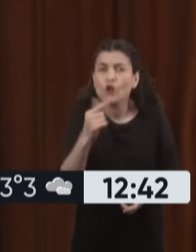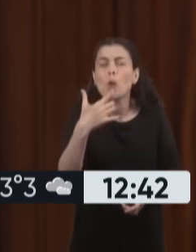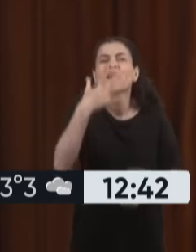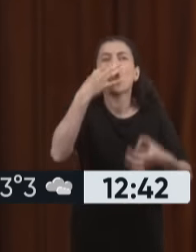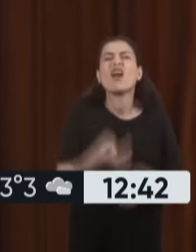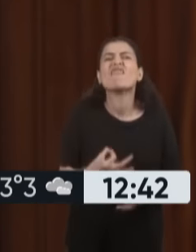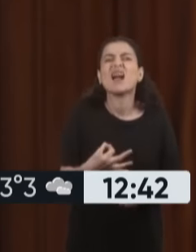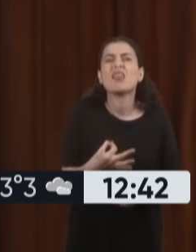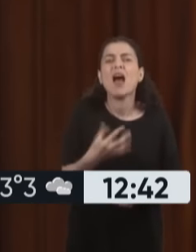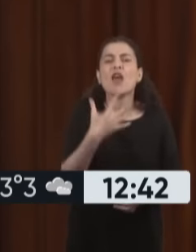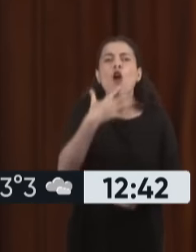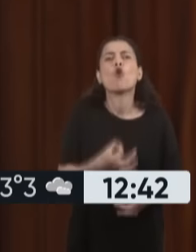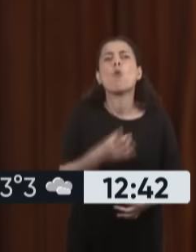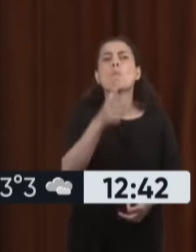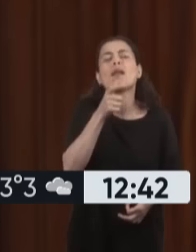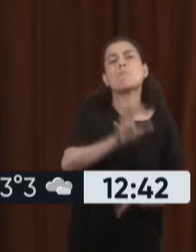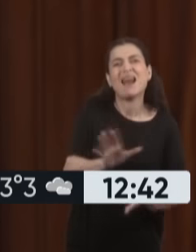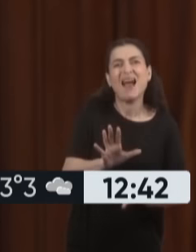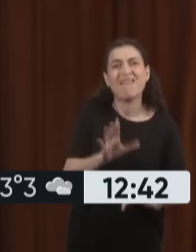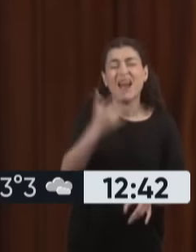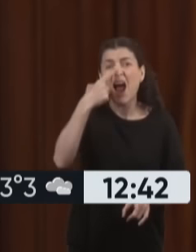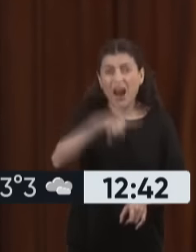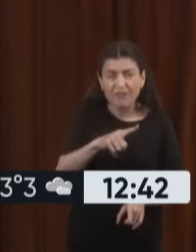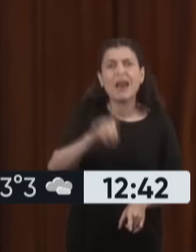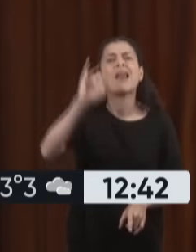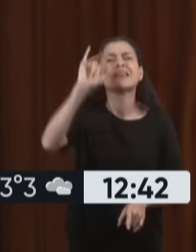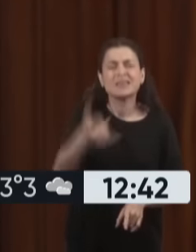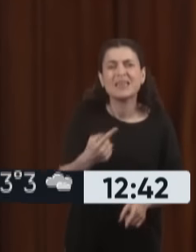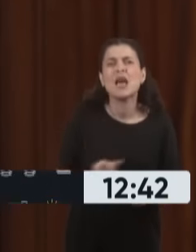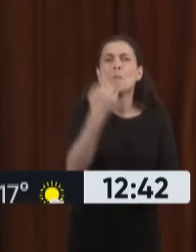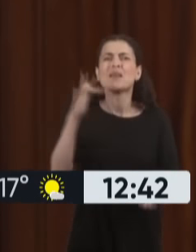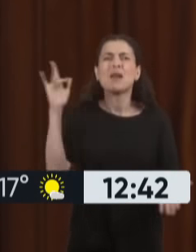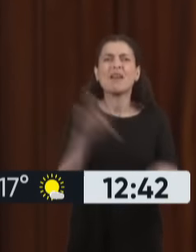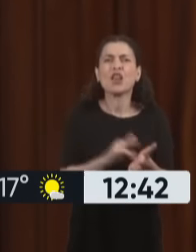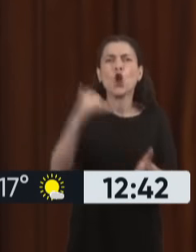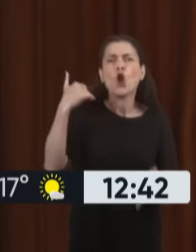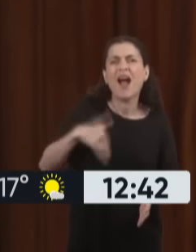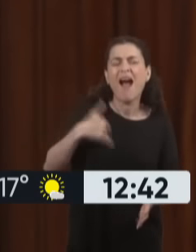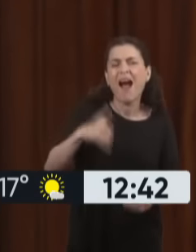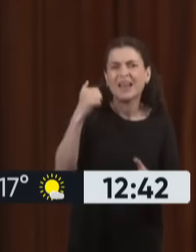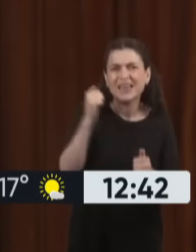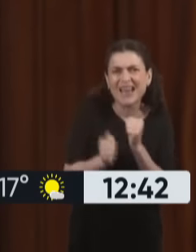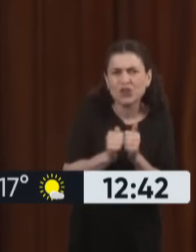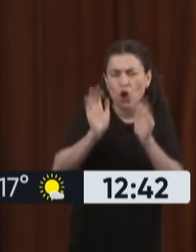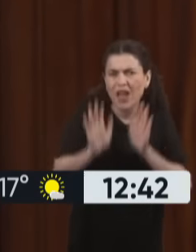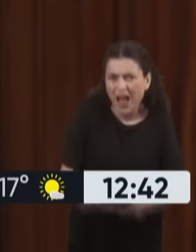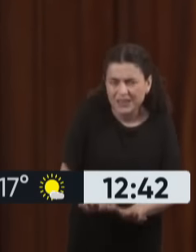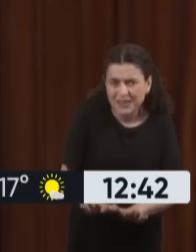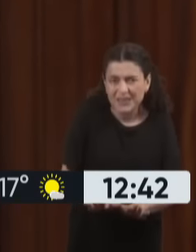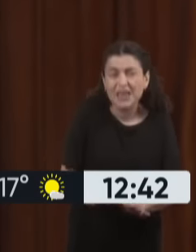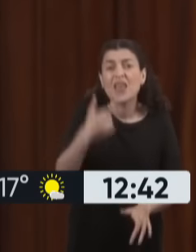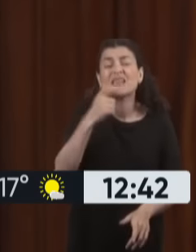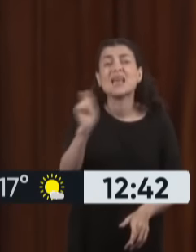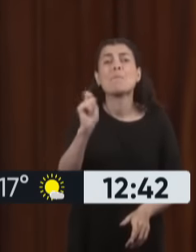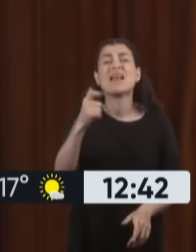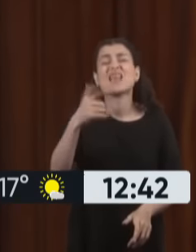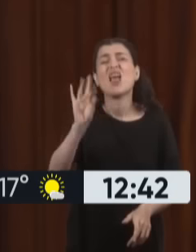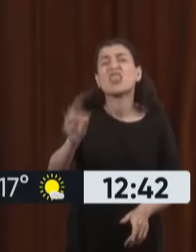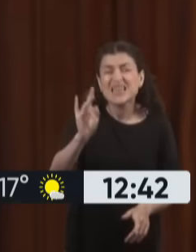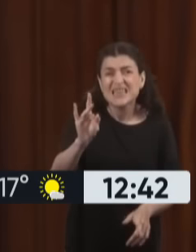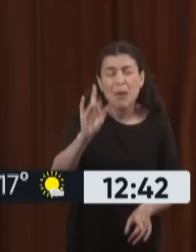en la realidad que se hizo esa baja. Es la primera vez en la historia. Y no solo eso, sino que en el mes de diciembre